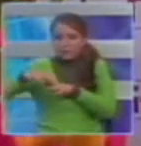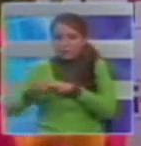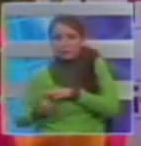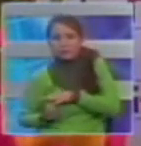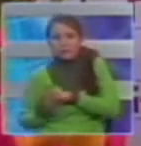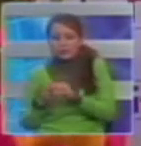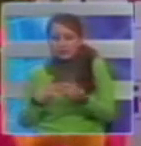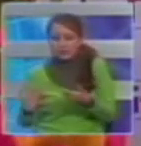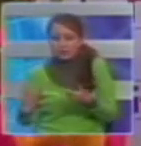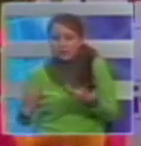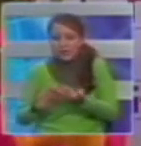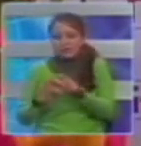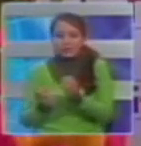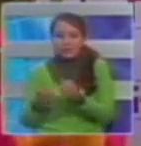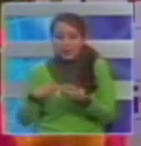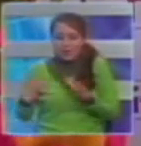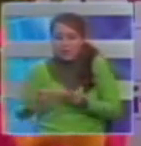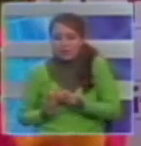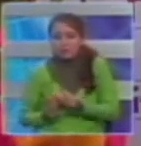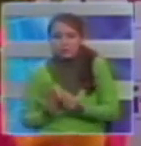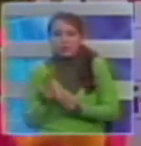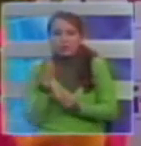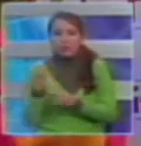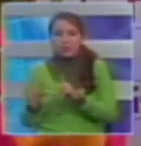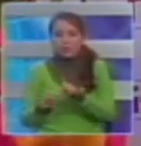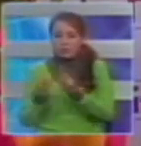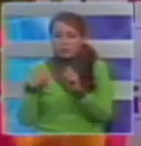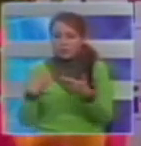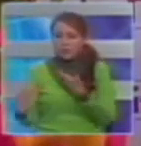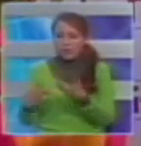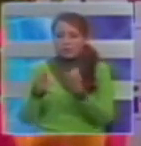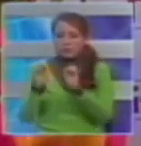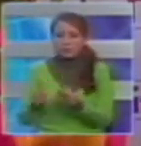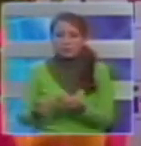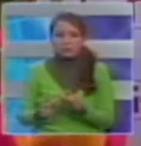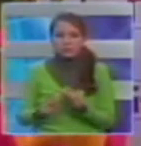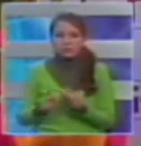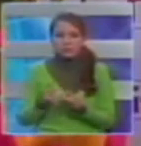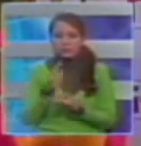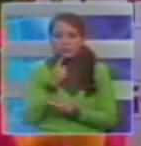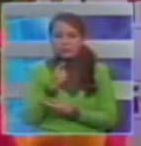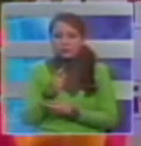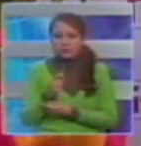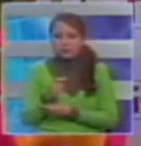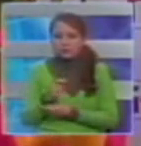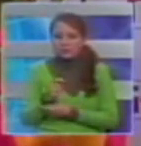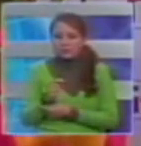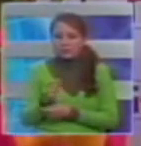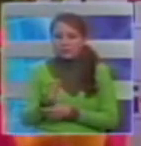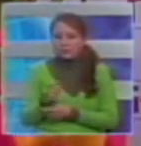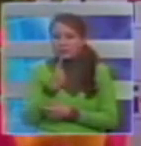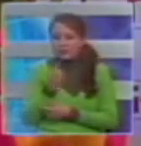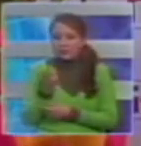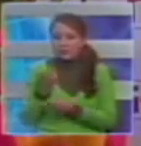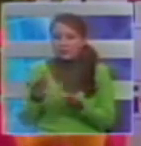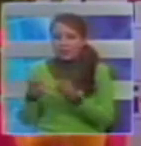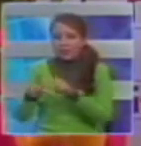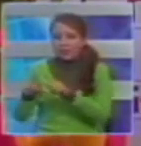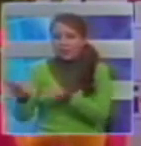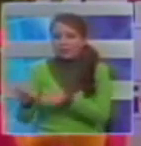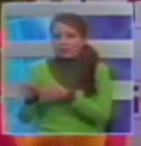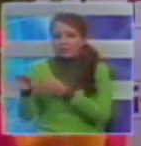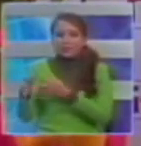vamos a cruzar. O sea, obviamente tienen que ser compatibles. Podemos cruzar Phalaenopsis con Phalaenopsis, Cymbidium con Cymbidium,